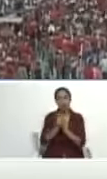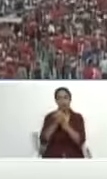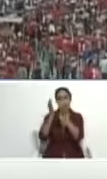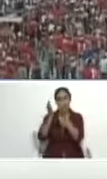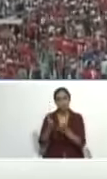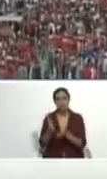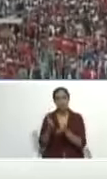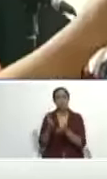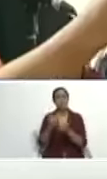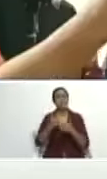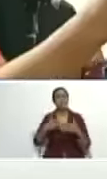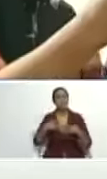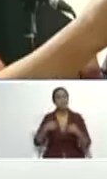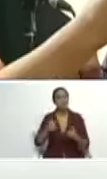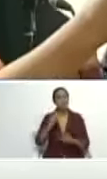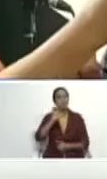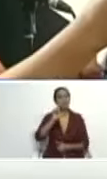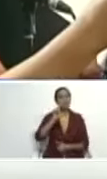salud.